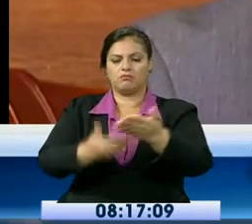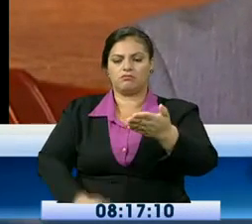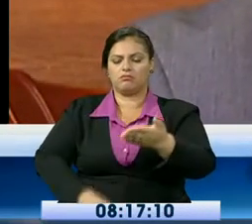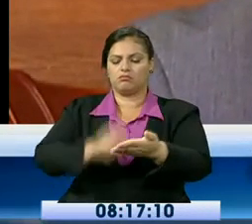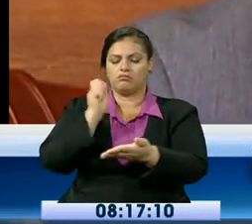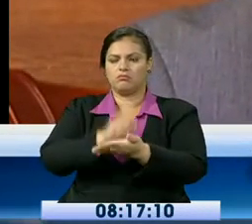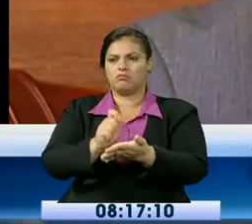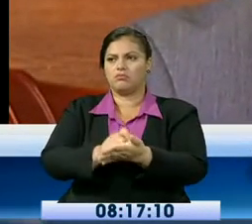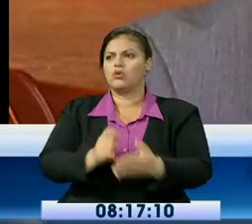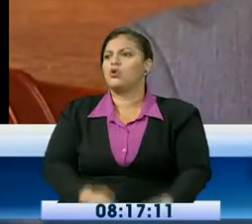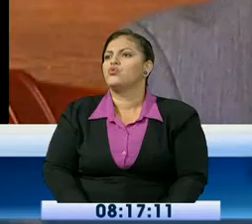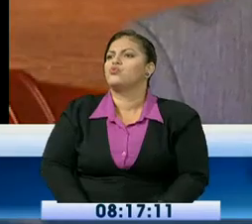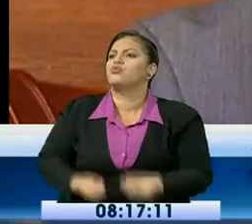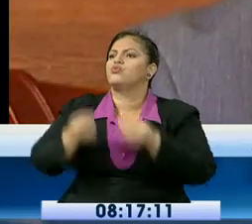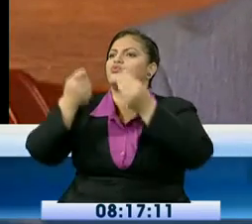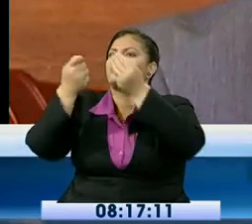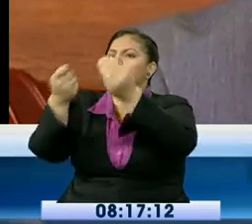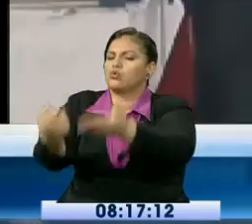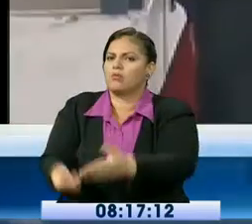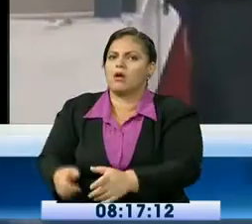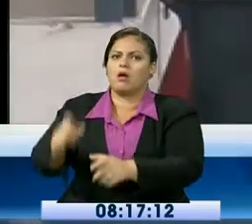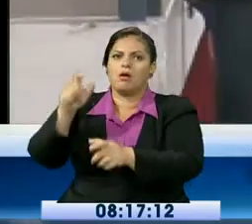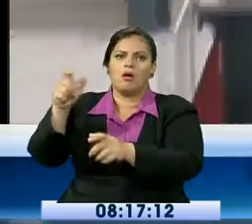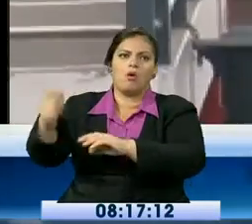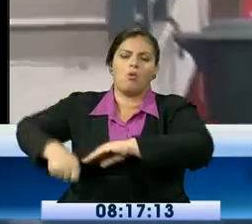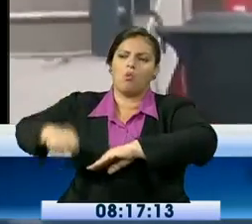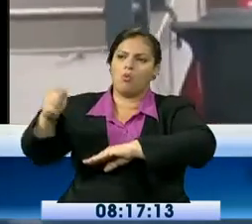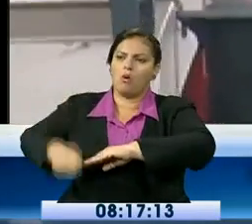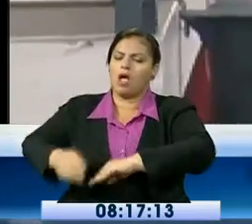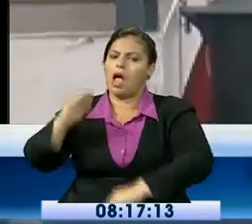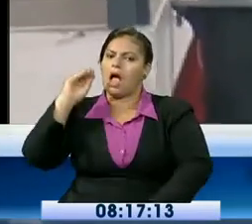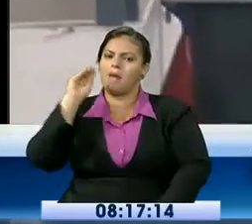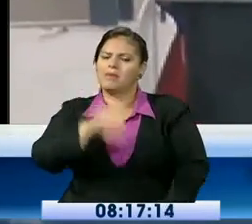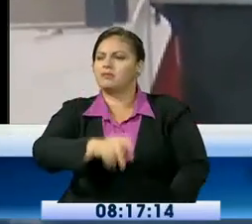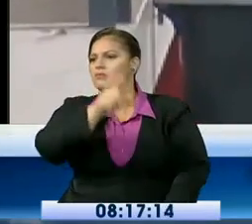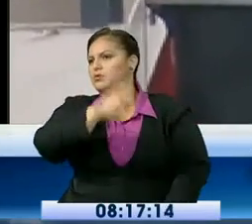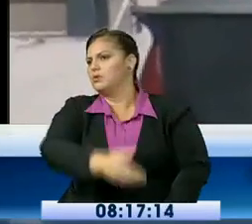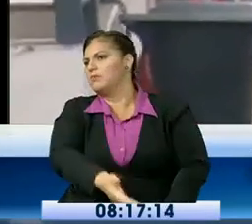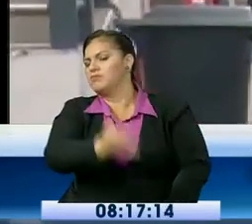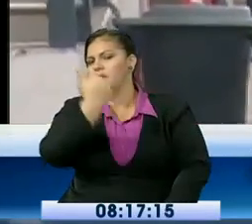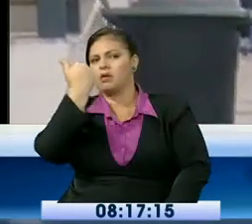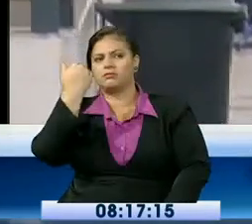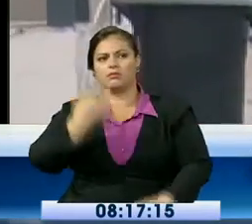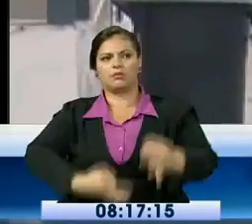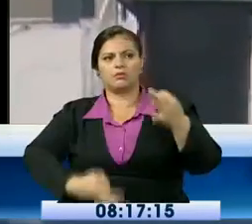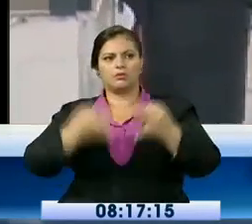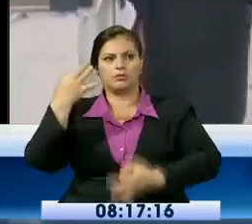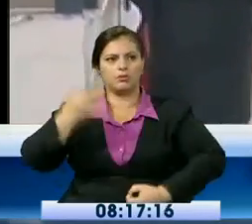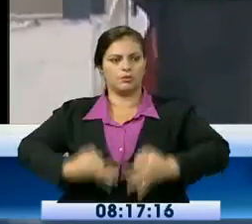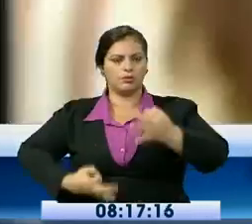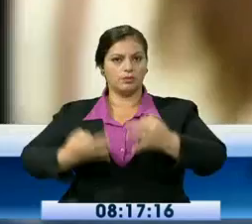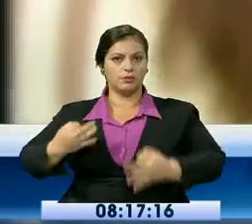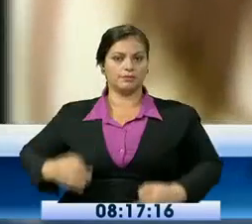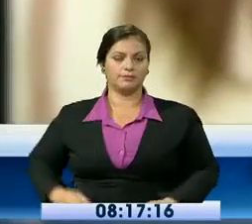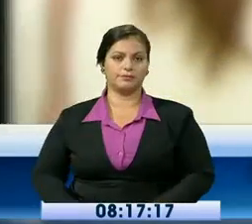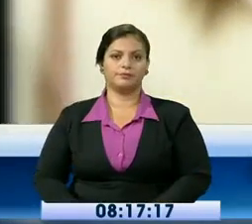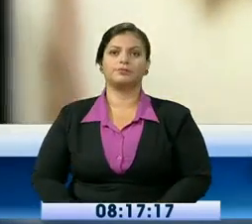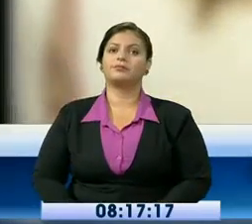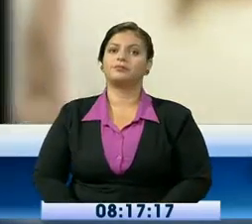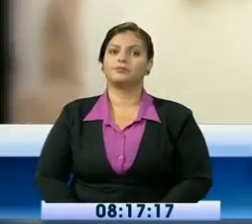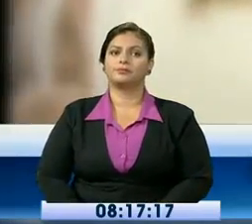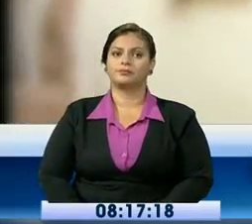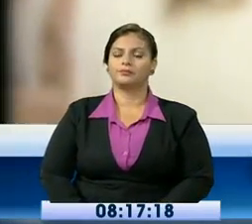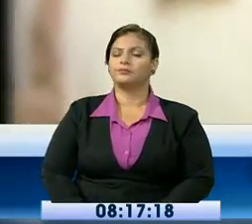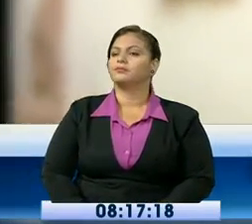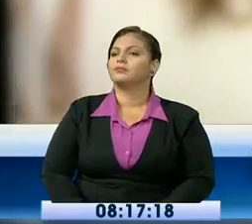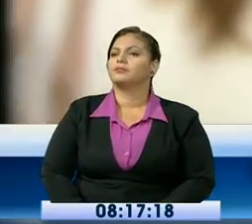respectivo llamamiento a juicio el juez. El representante legal indica que concluidos todos los peritajes y comparecencias de los